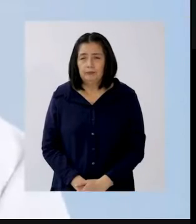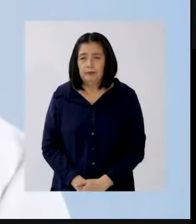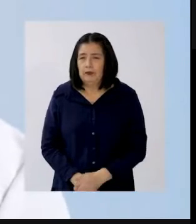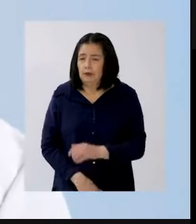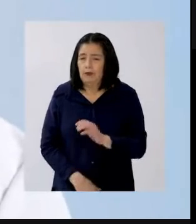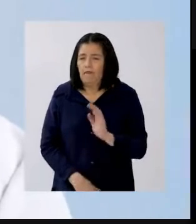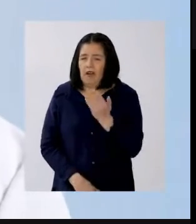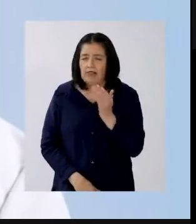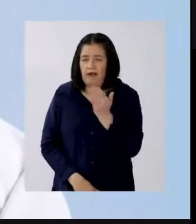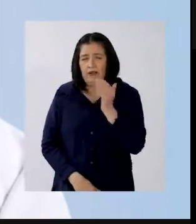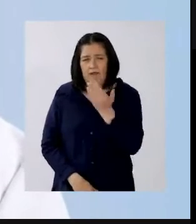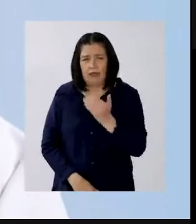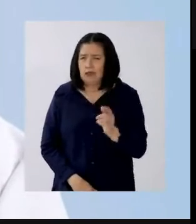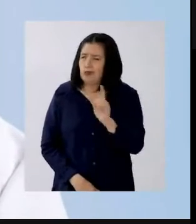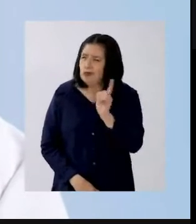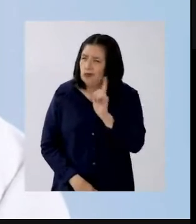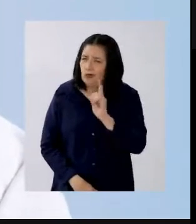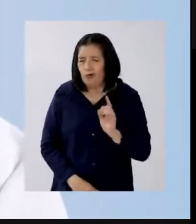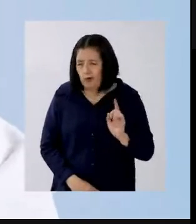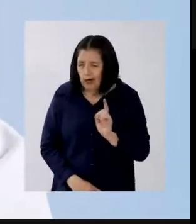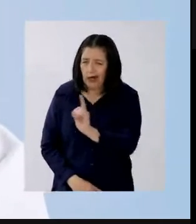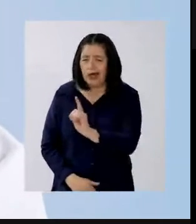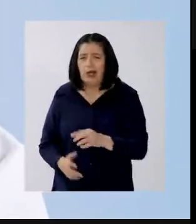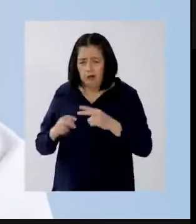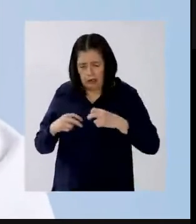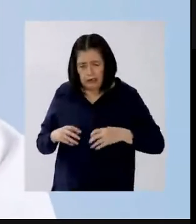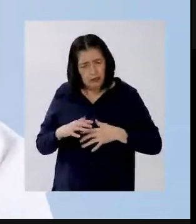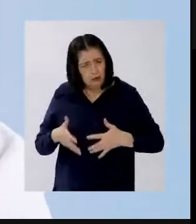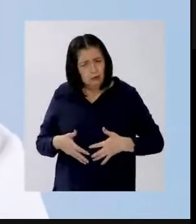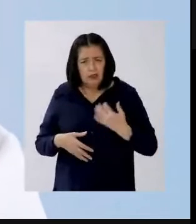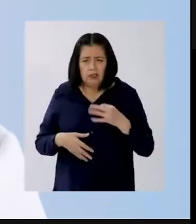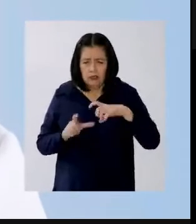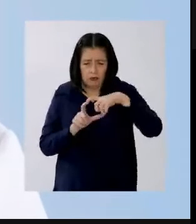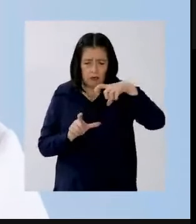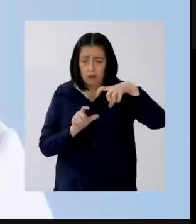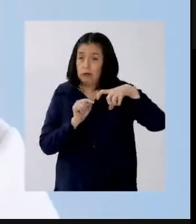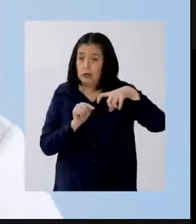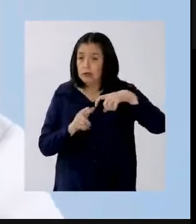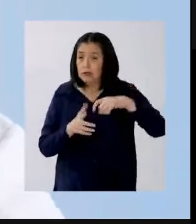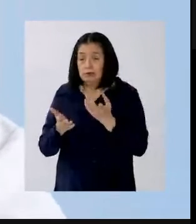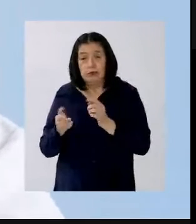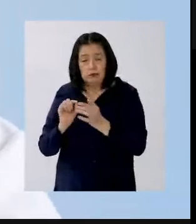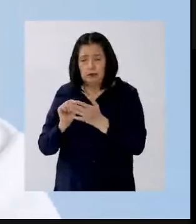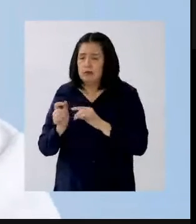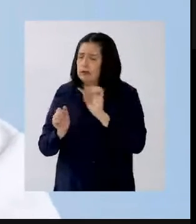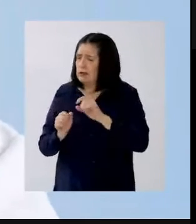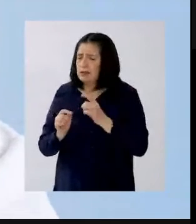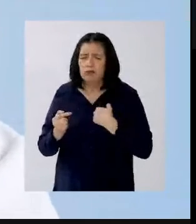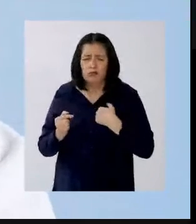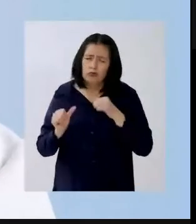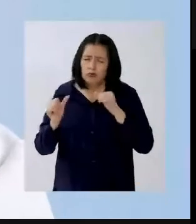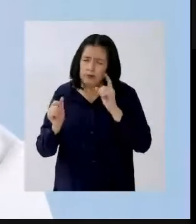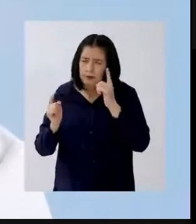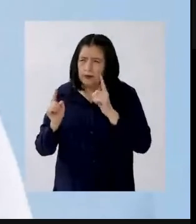No faltes a ningún control prenatal y siempre lleva tu carnet de control. Haz todas las preguntas sobre